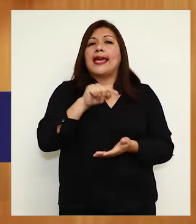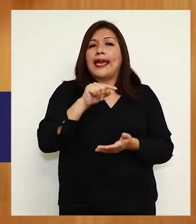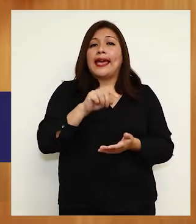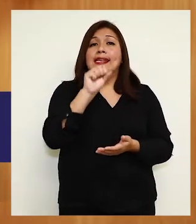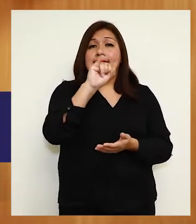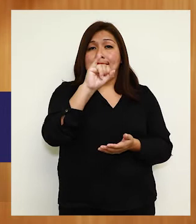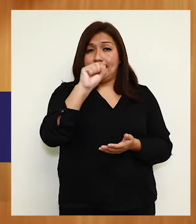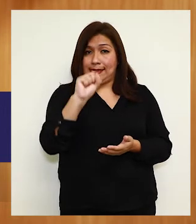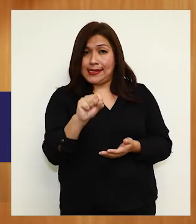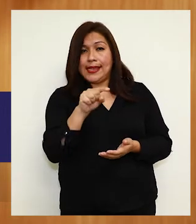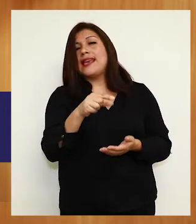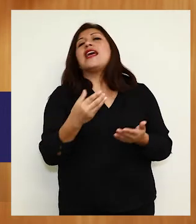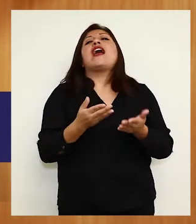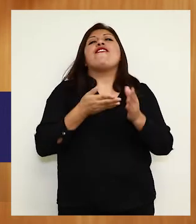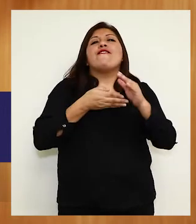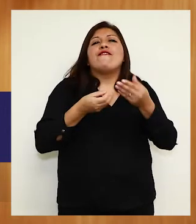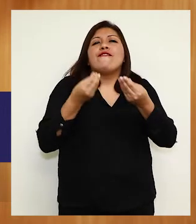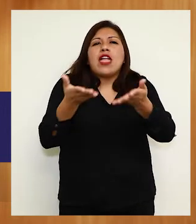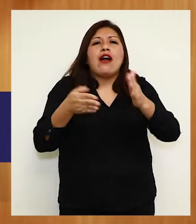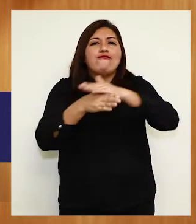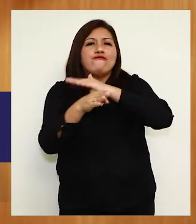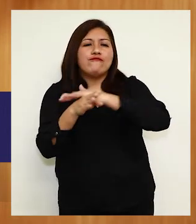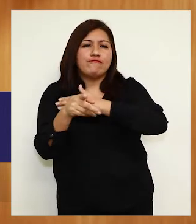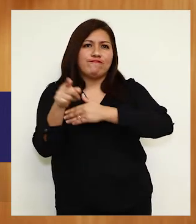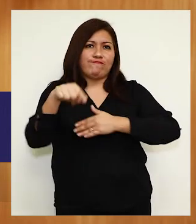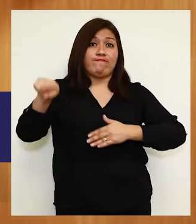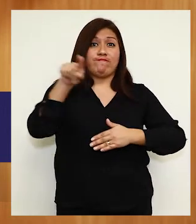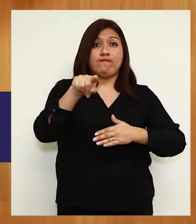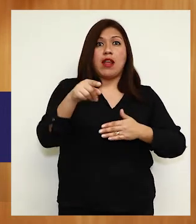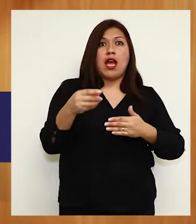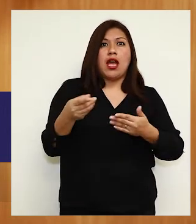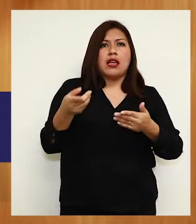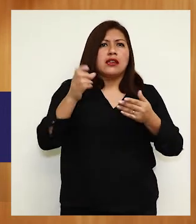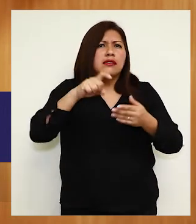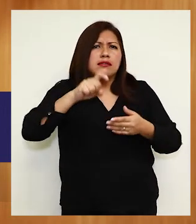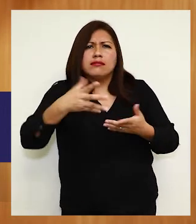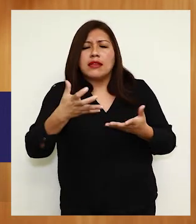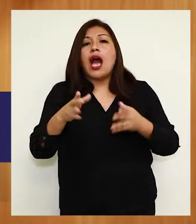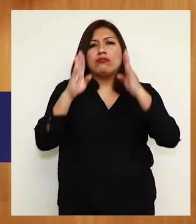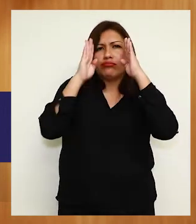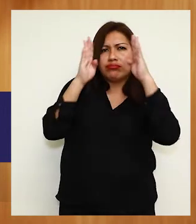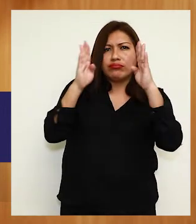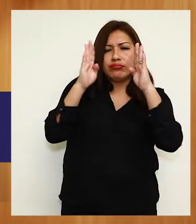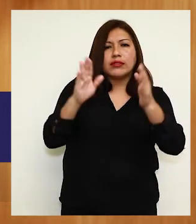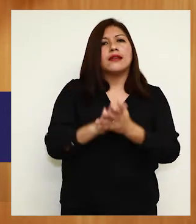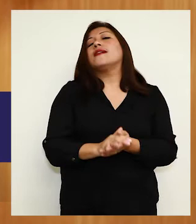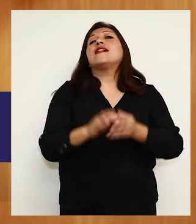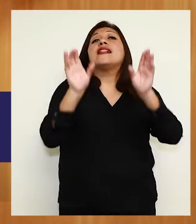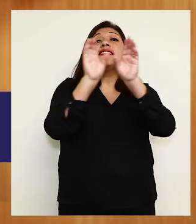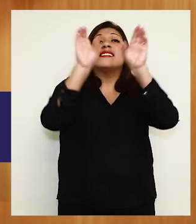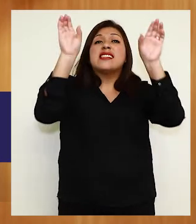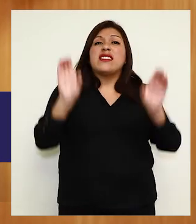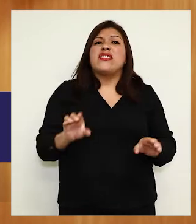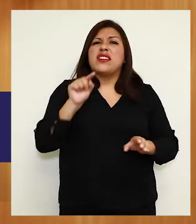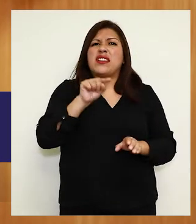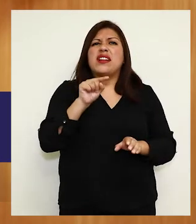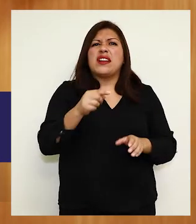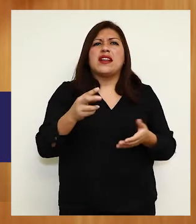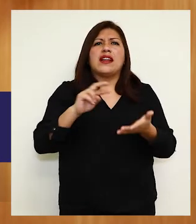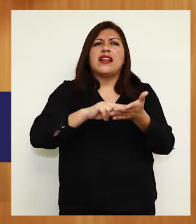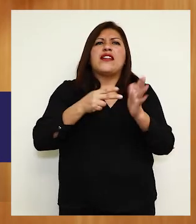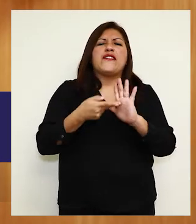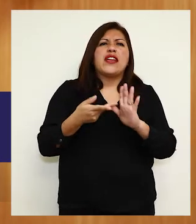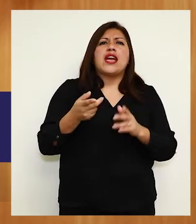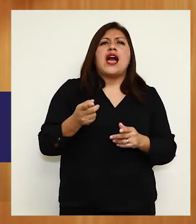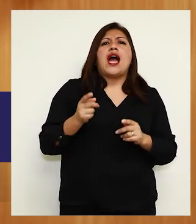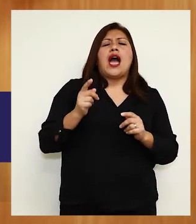y facilita es el acceso a la cobertura de la prestación. La certificación no involucra ningún reconocimiento